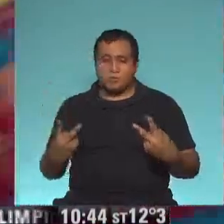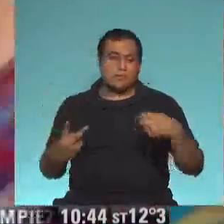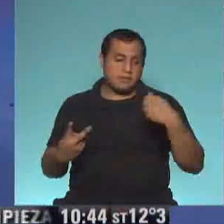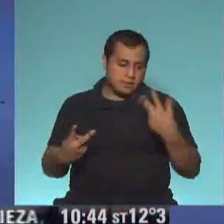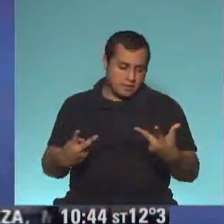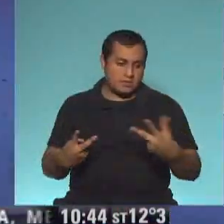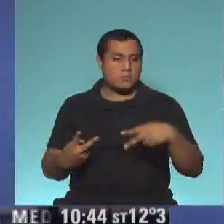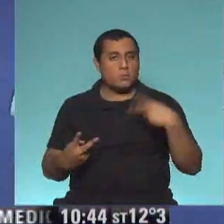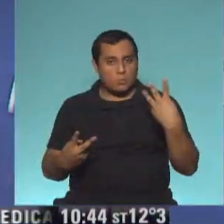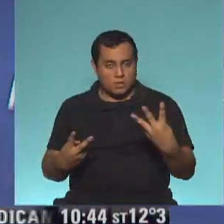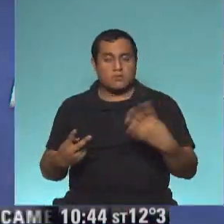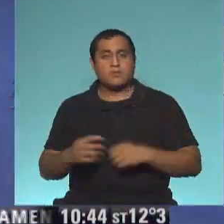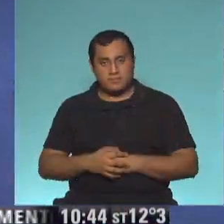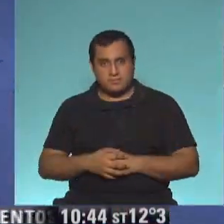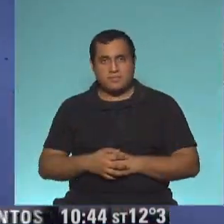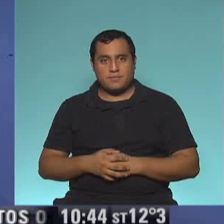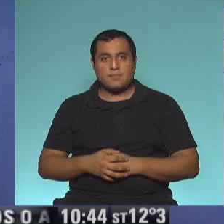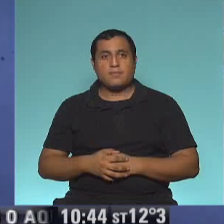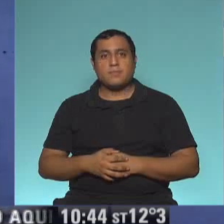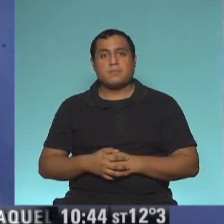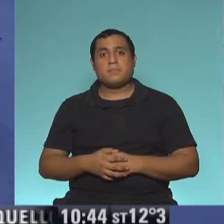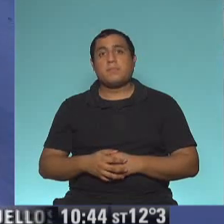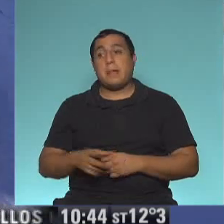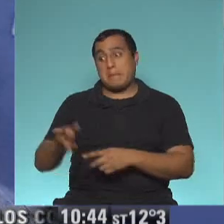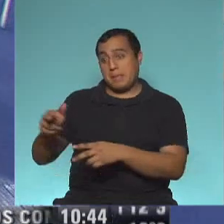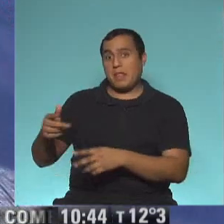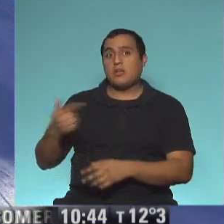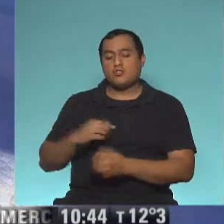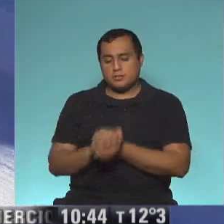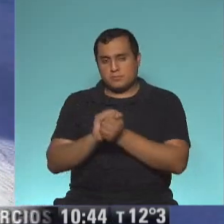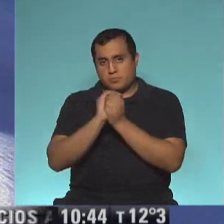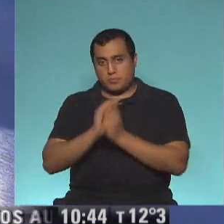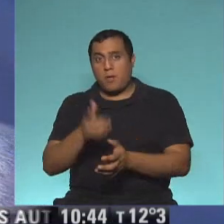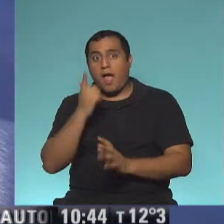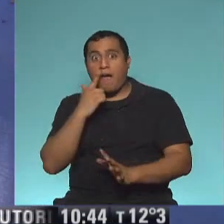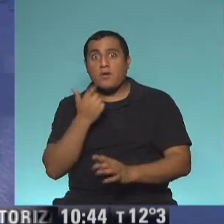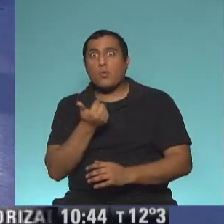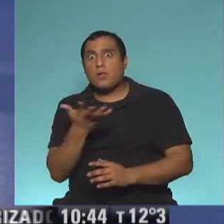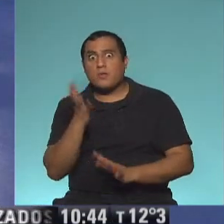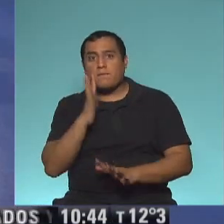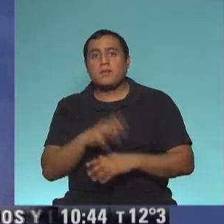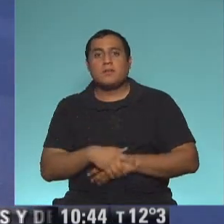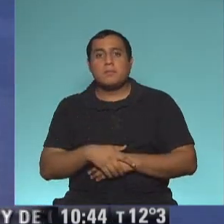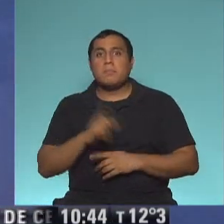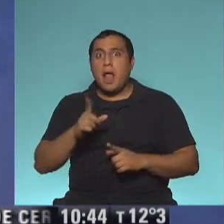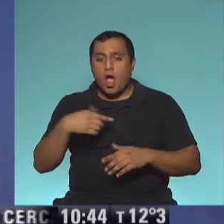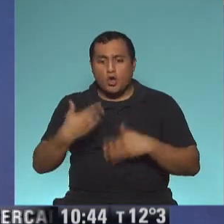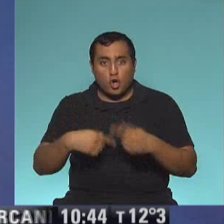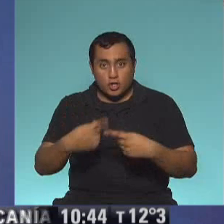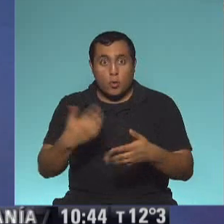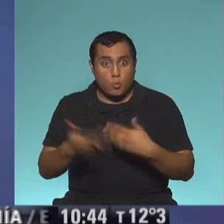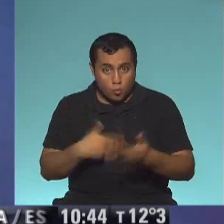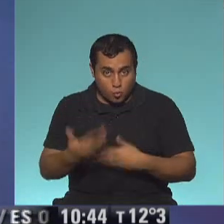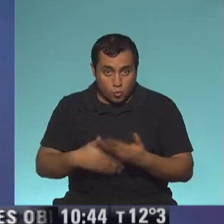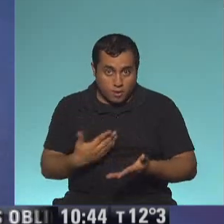1, 2, 3, 4. Perfecto. Mientras Sol pinta sus cuadraditos, yo voy a tirar a ver cuánto me toca a mí. Dale. Bueno, mientras seguimos jugando acá con